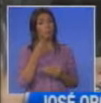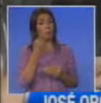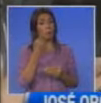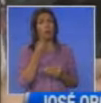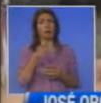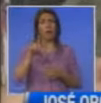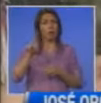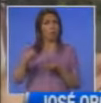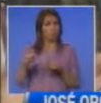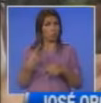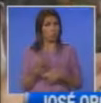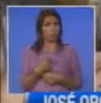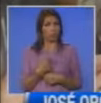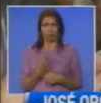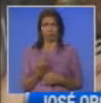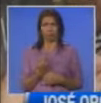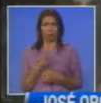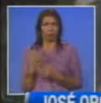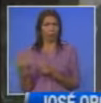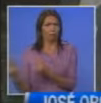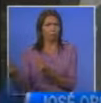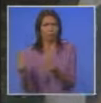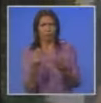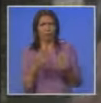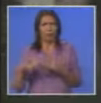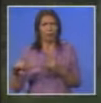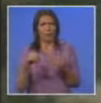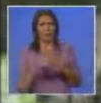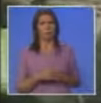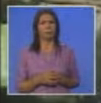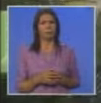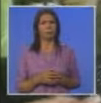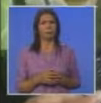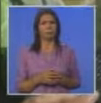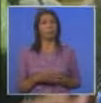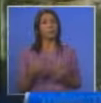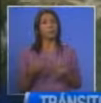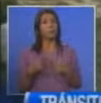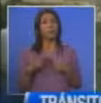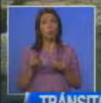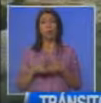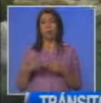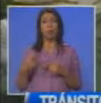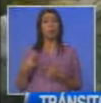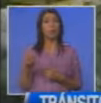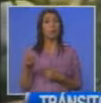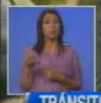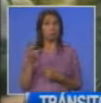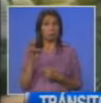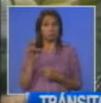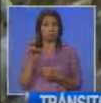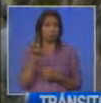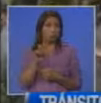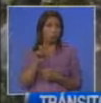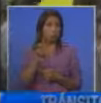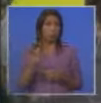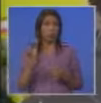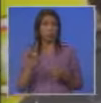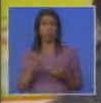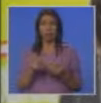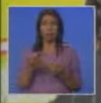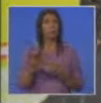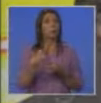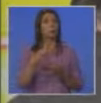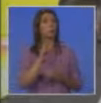no va a denunciar a todos los mayoristas también. También me dio. Y vuelta tengo que dar unos 80 si quiero para salvar. Los